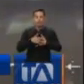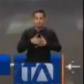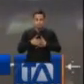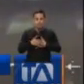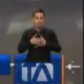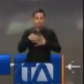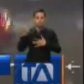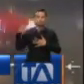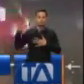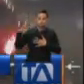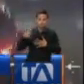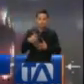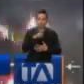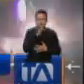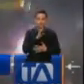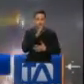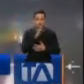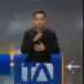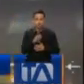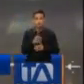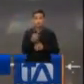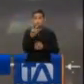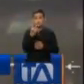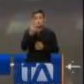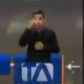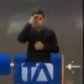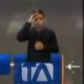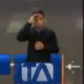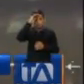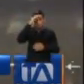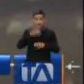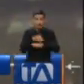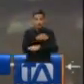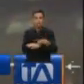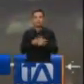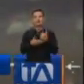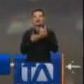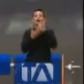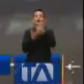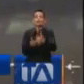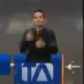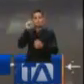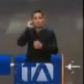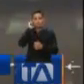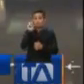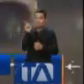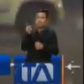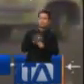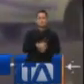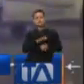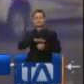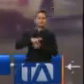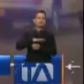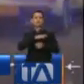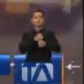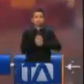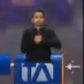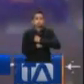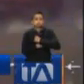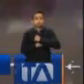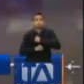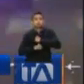la unidad, por favor. Pero previo a esto llegaron dos policías quienes brindaron ayuda a estas dos mujeres desesperadas por la llegada del